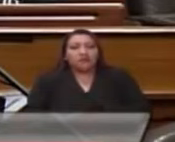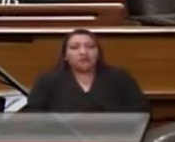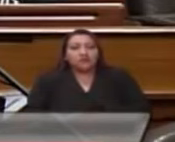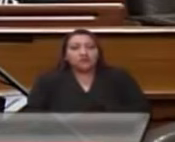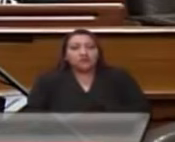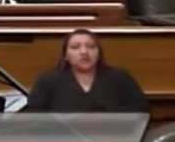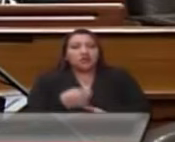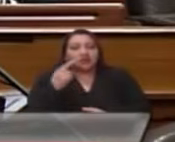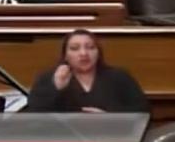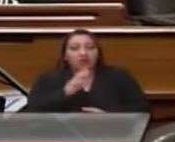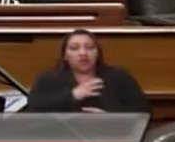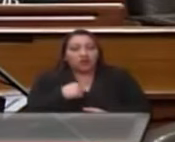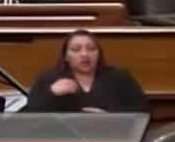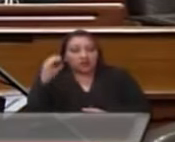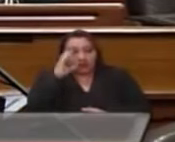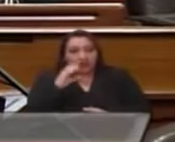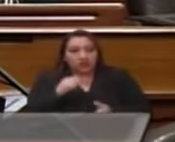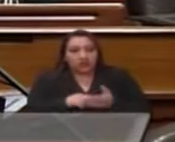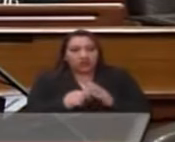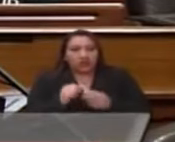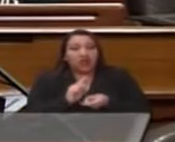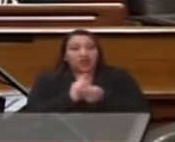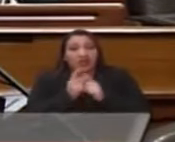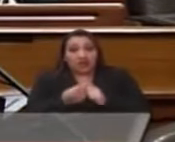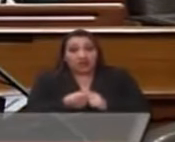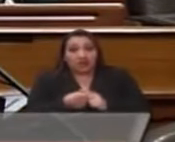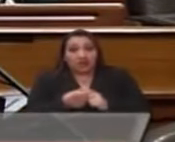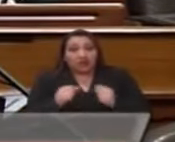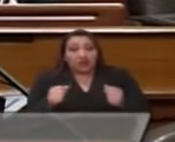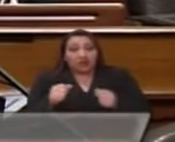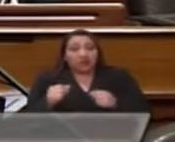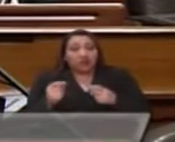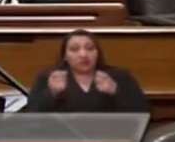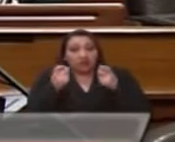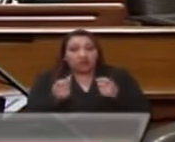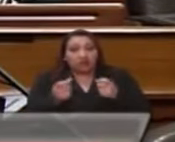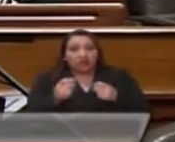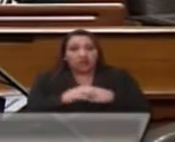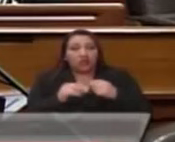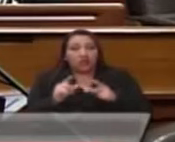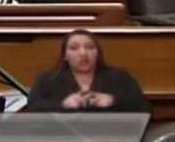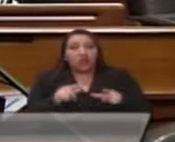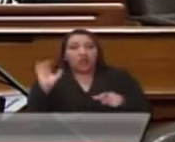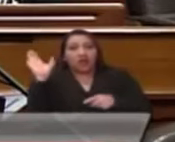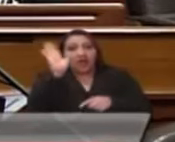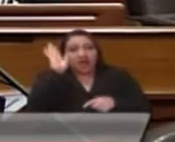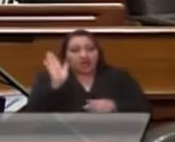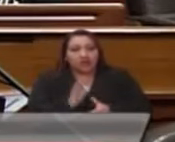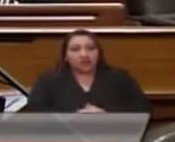Por ello, el gobierno buscará la renovación del sistema de vigilancia y control del espacio aéreo.